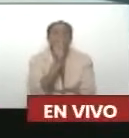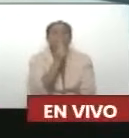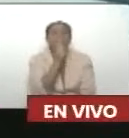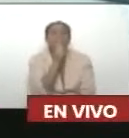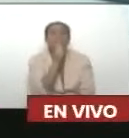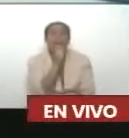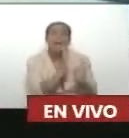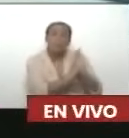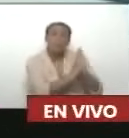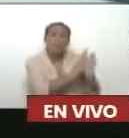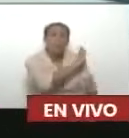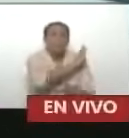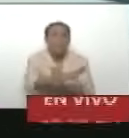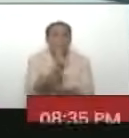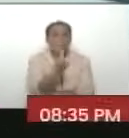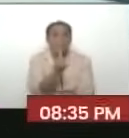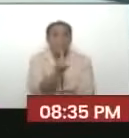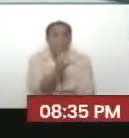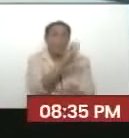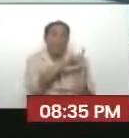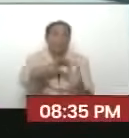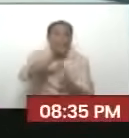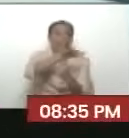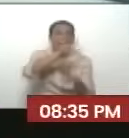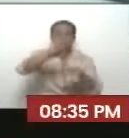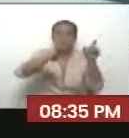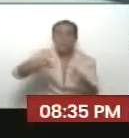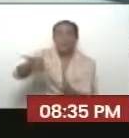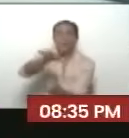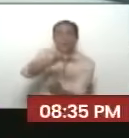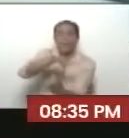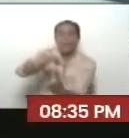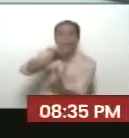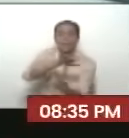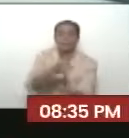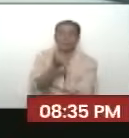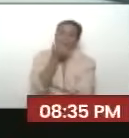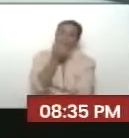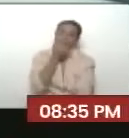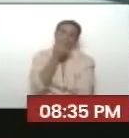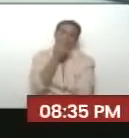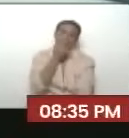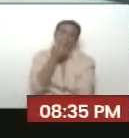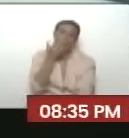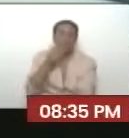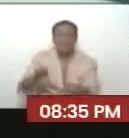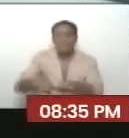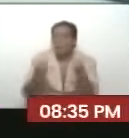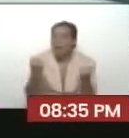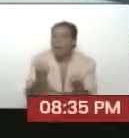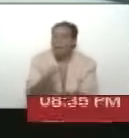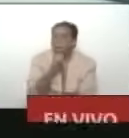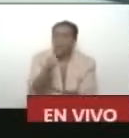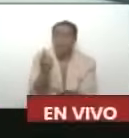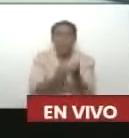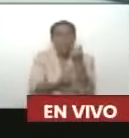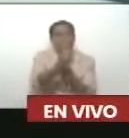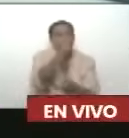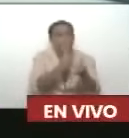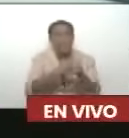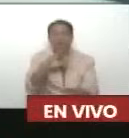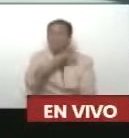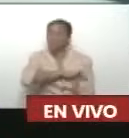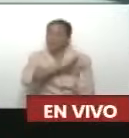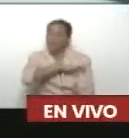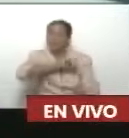sanciones engañaron a la gente y le hicieron un gran daño a conciencia, a la economía, a la